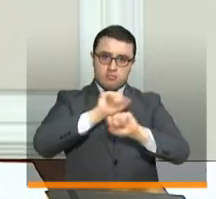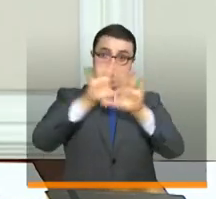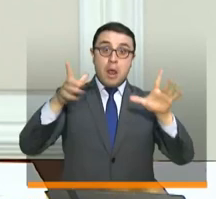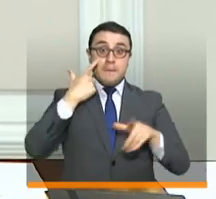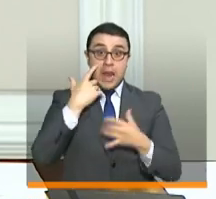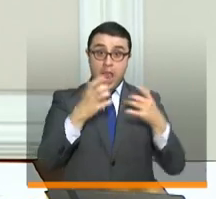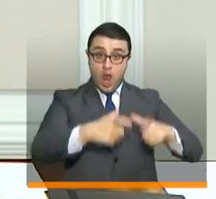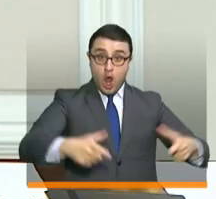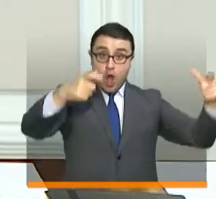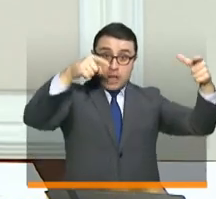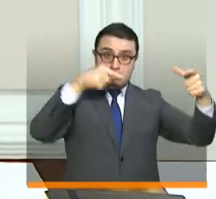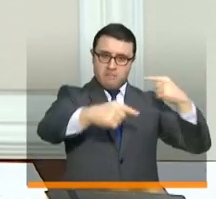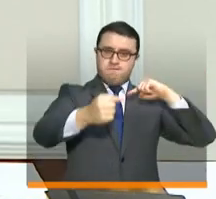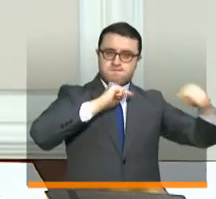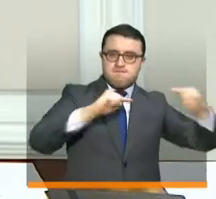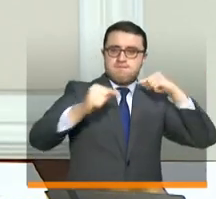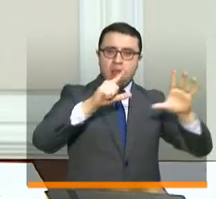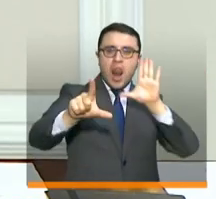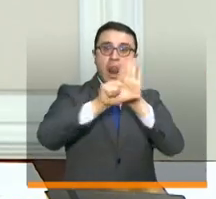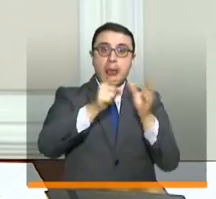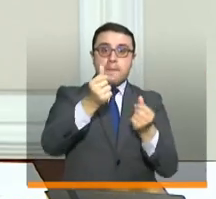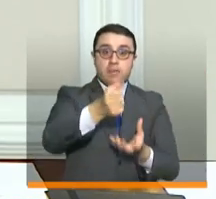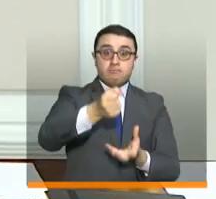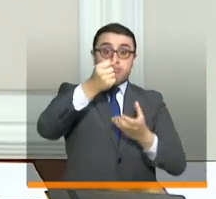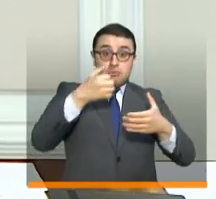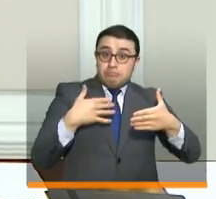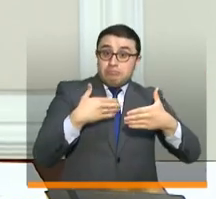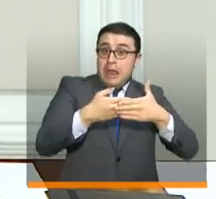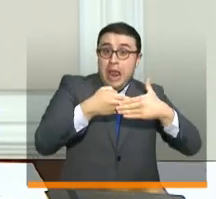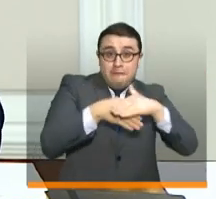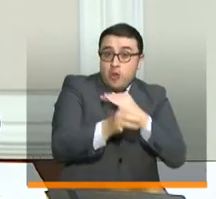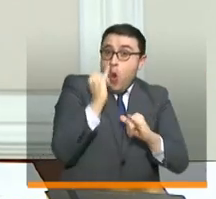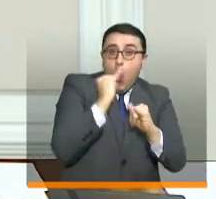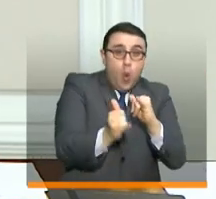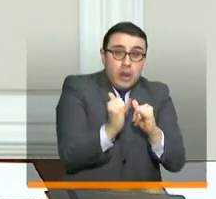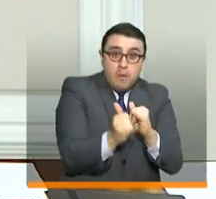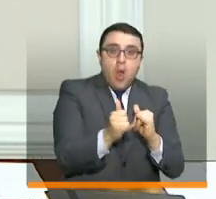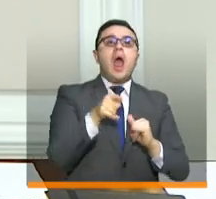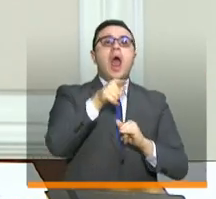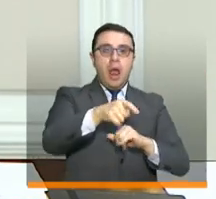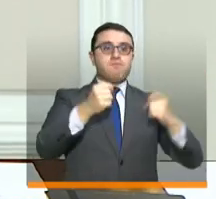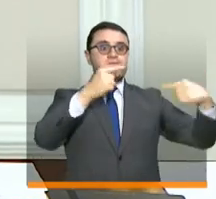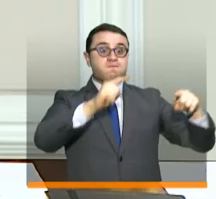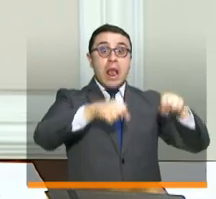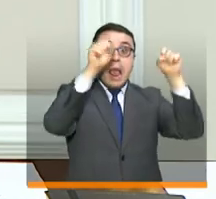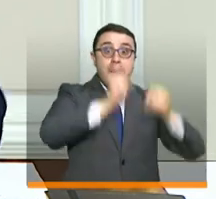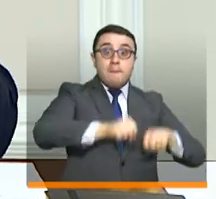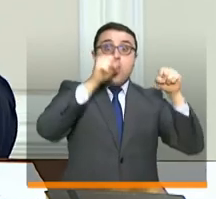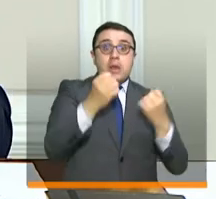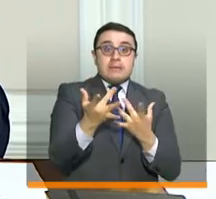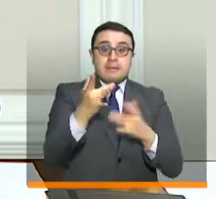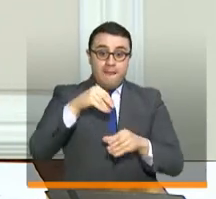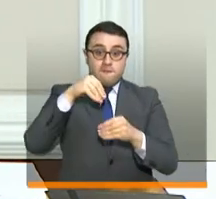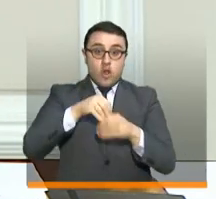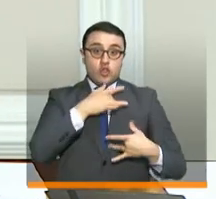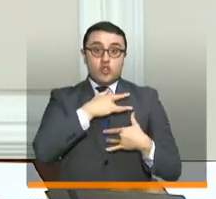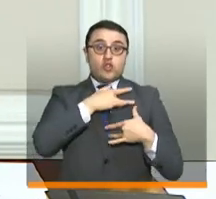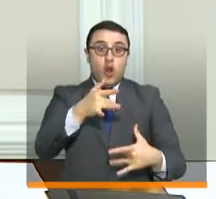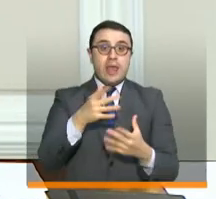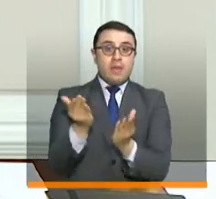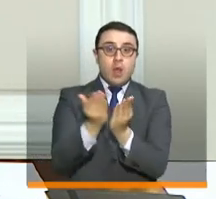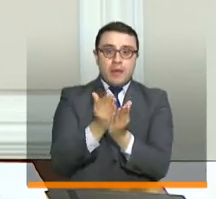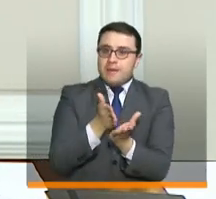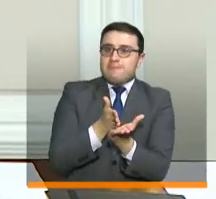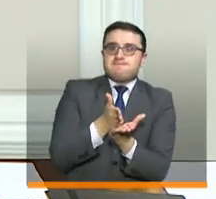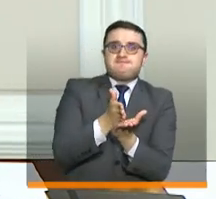en este debate de la ley de presupuesto que entra a su etapa final, esperamos que esta figura, el Fondo de Solidaridad Educativa, se mantenga con